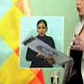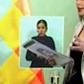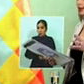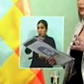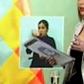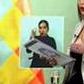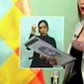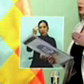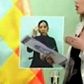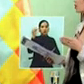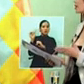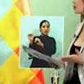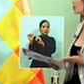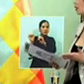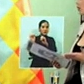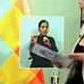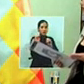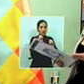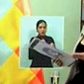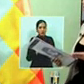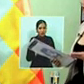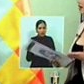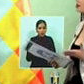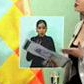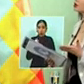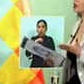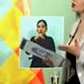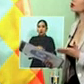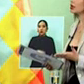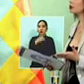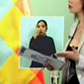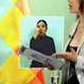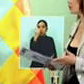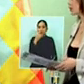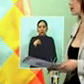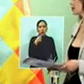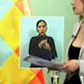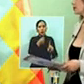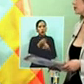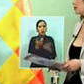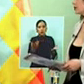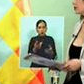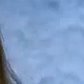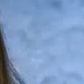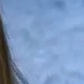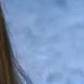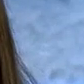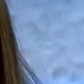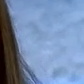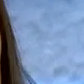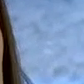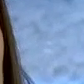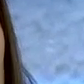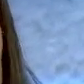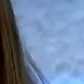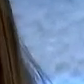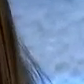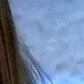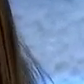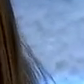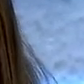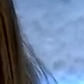padres, curas, que han tenido varios años de servicio en el país y que han resultado ser violadores. Es una condena enérgica,